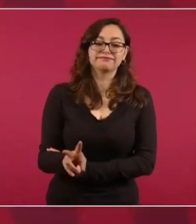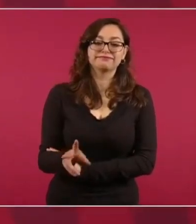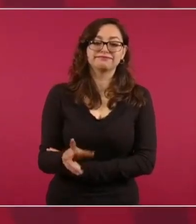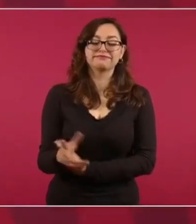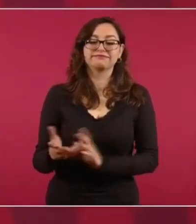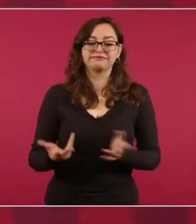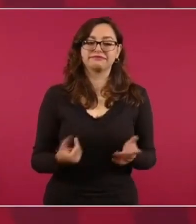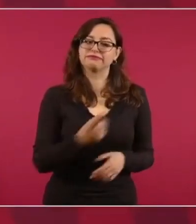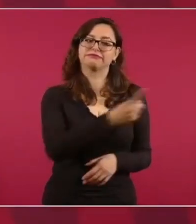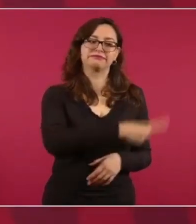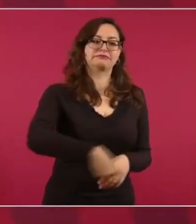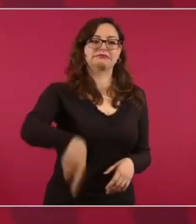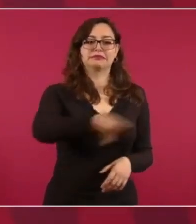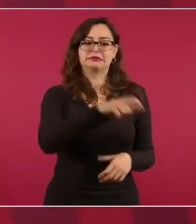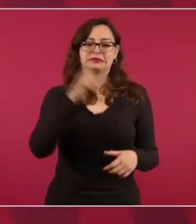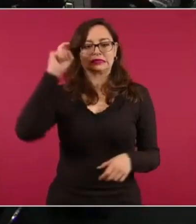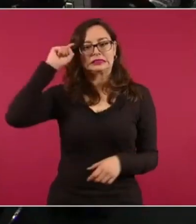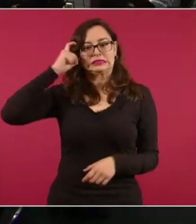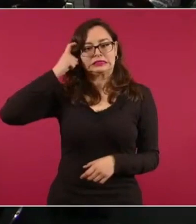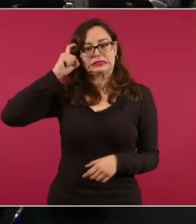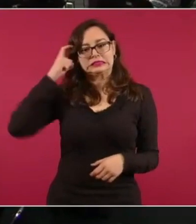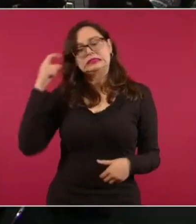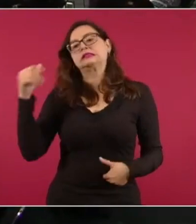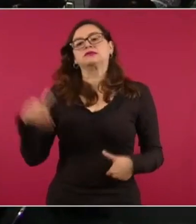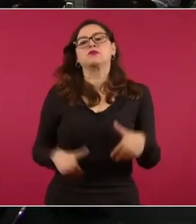pero aun cuando